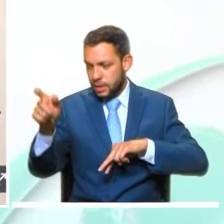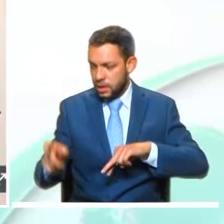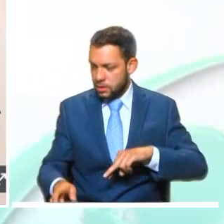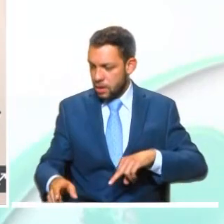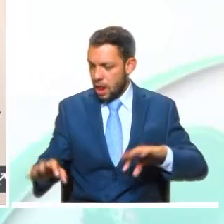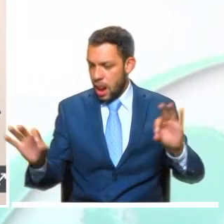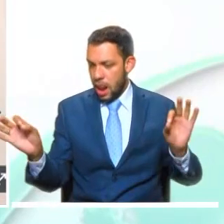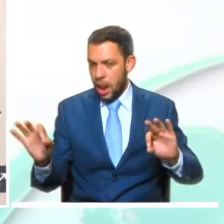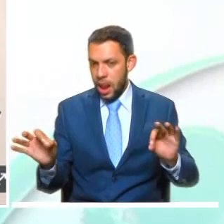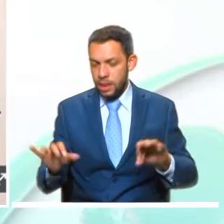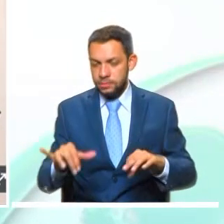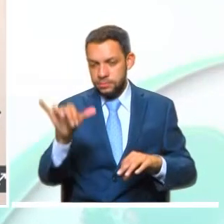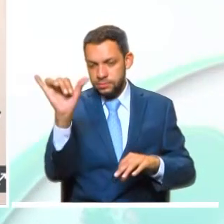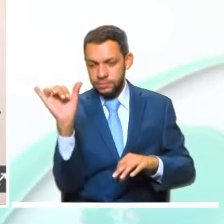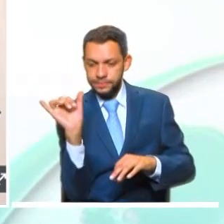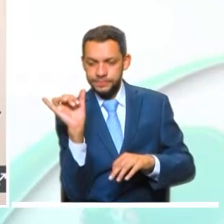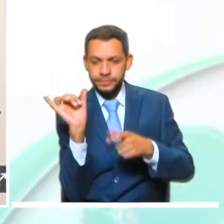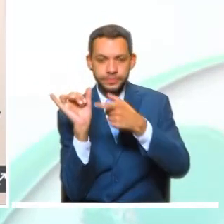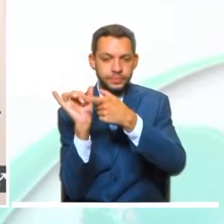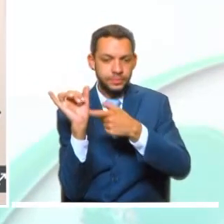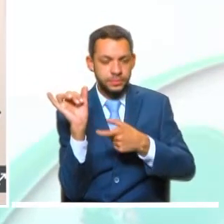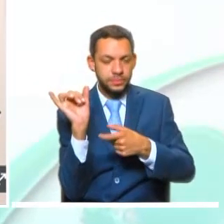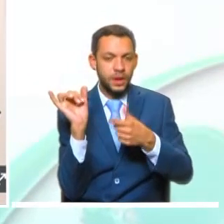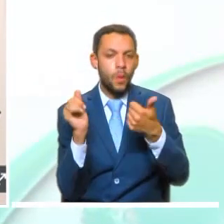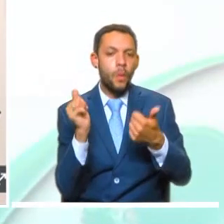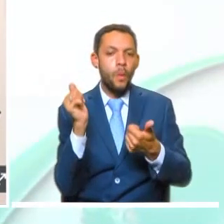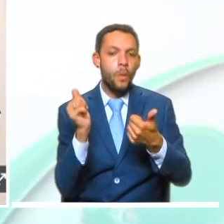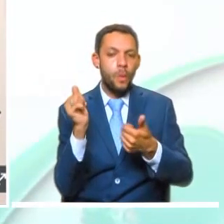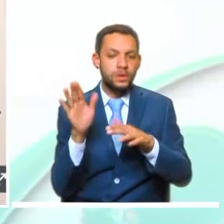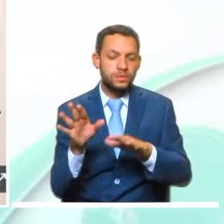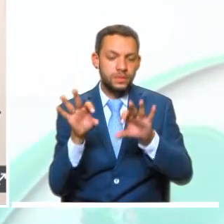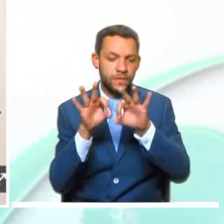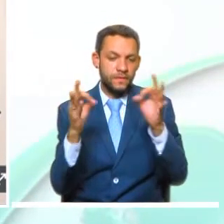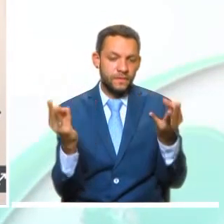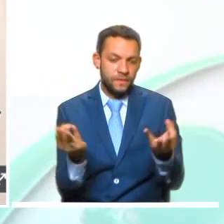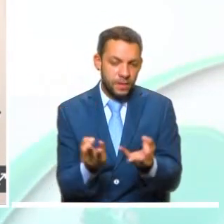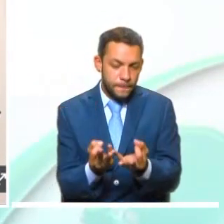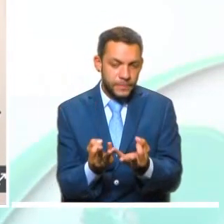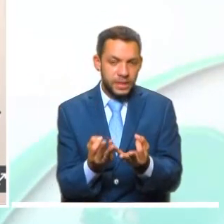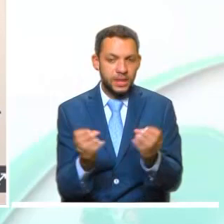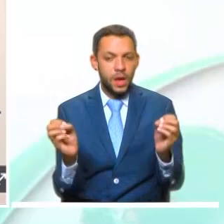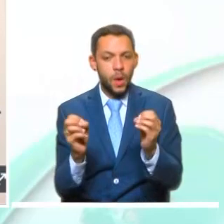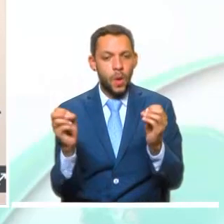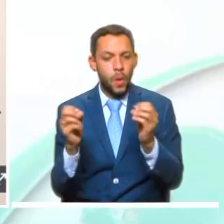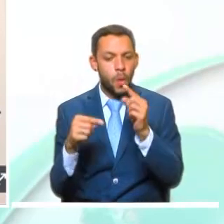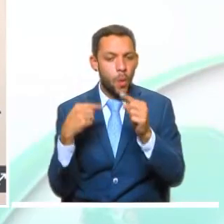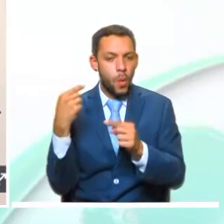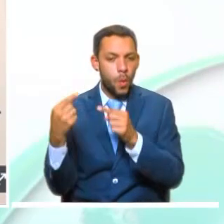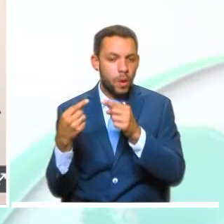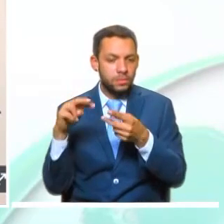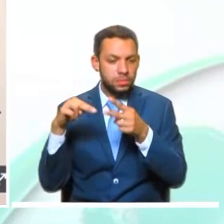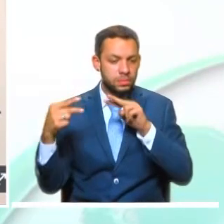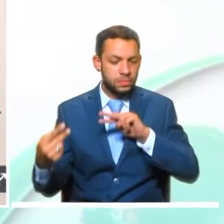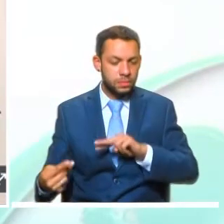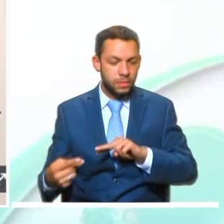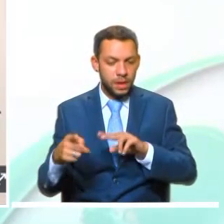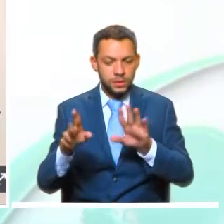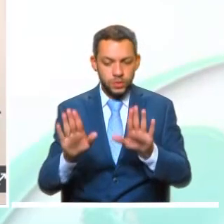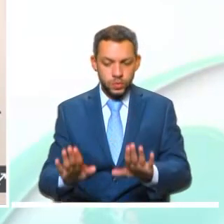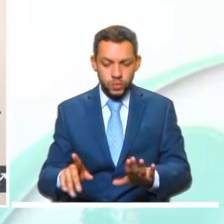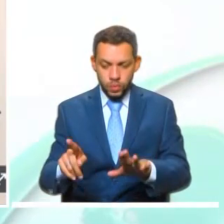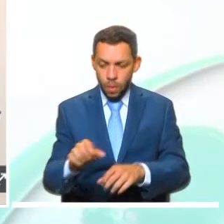quitaron el útero la artrosis que tiene puede ser de origen familiar hereditario por sobrepeso por